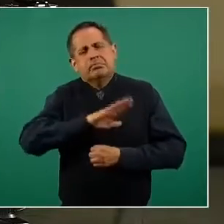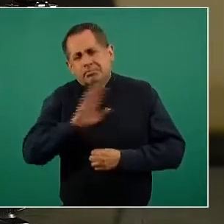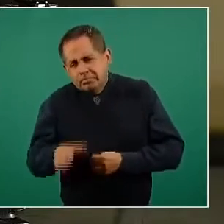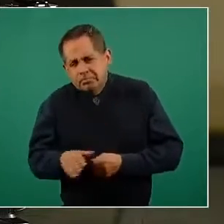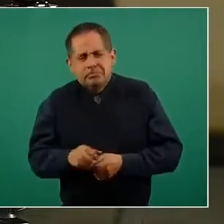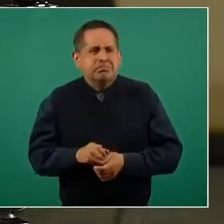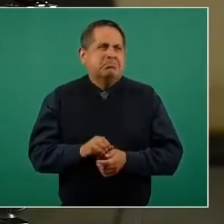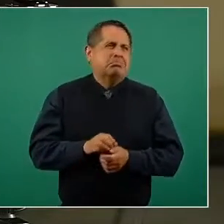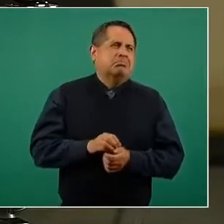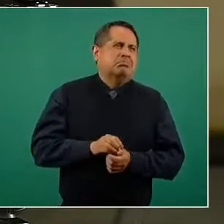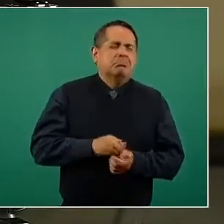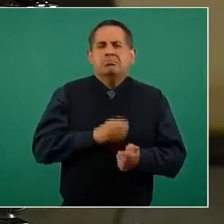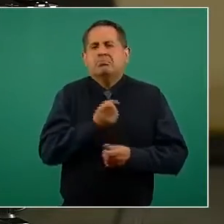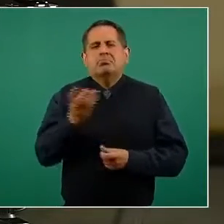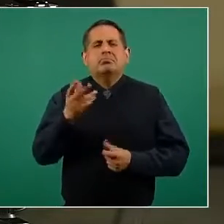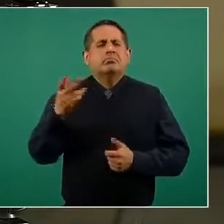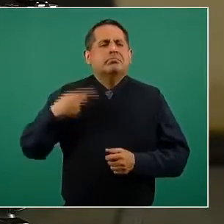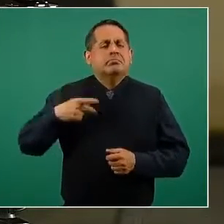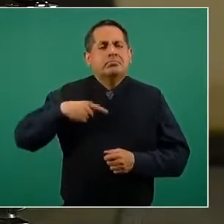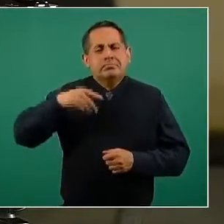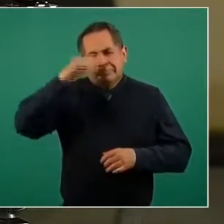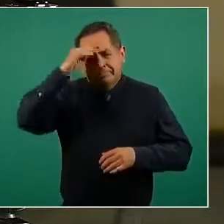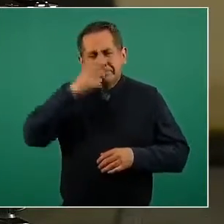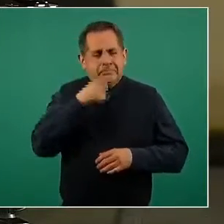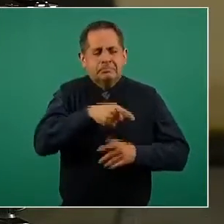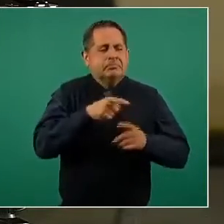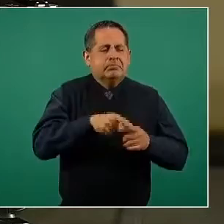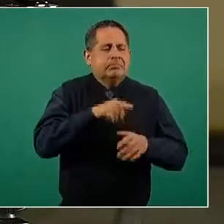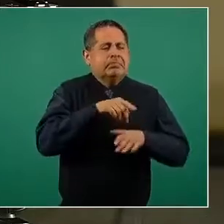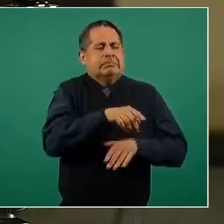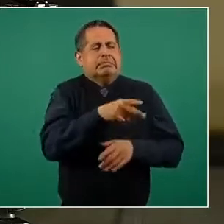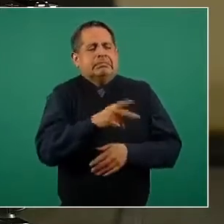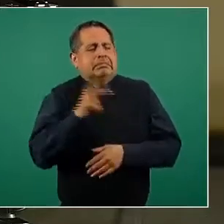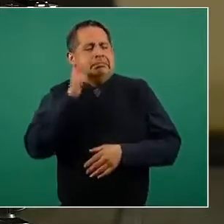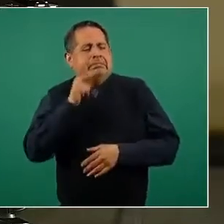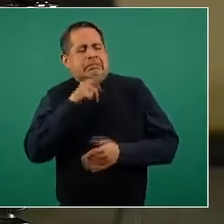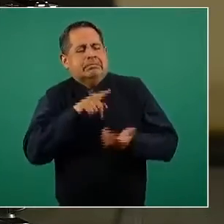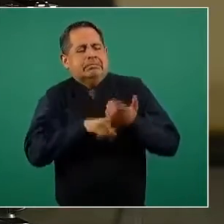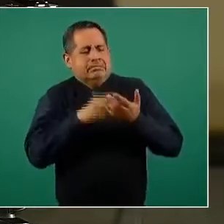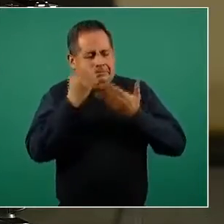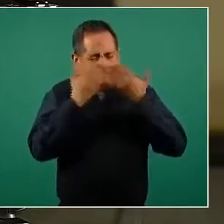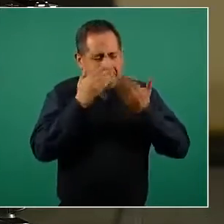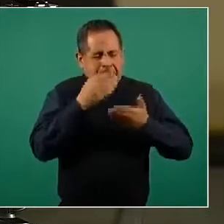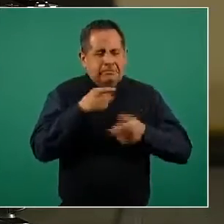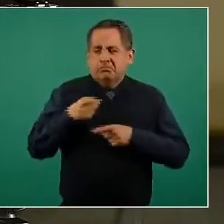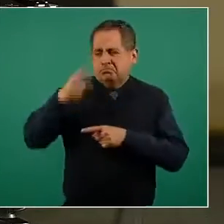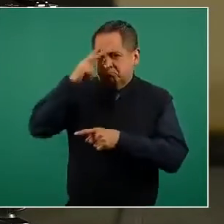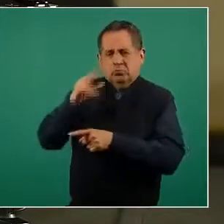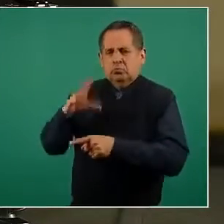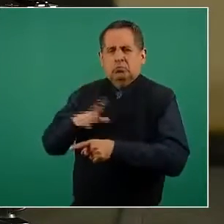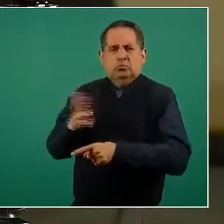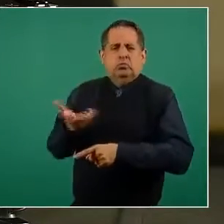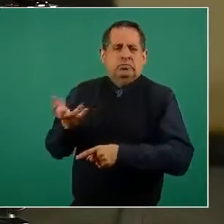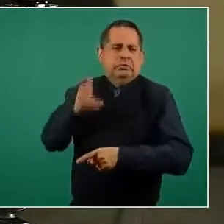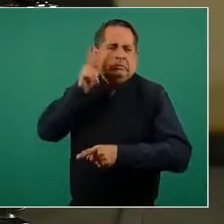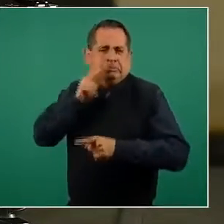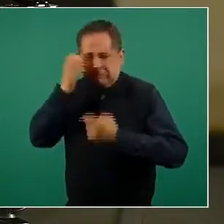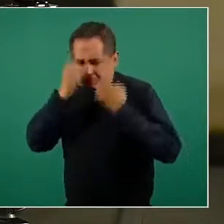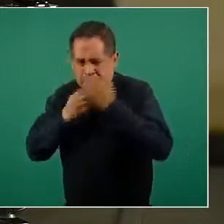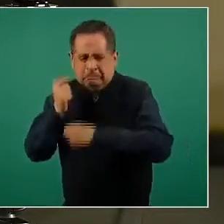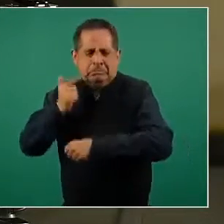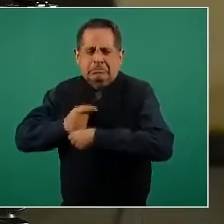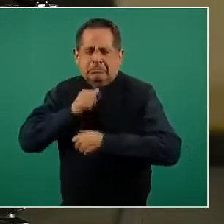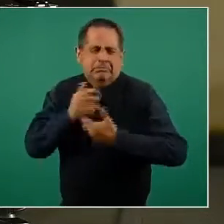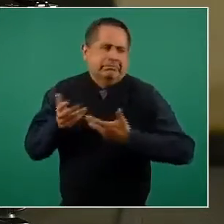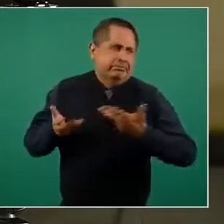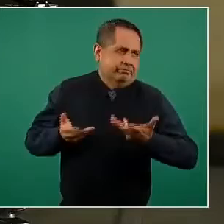esa gráfica habla de las pruebas y que México no es un país que se haya destacado por hacer pruebas, y me